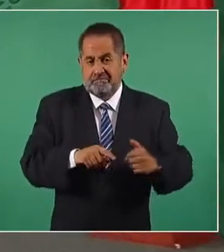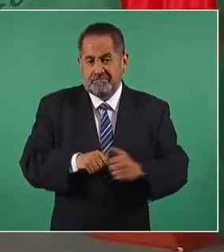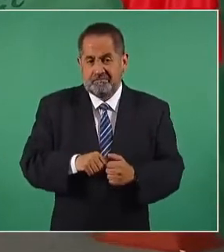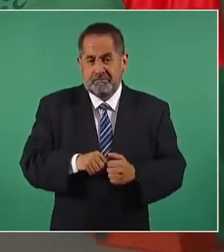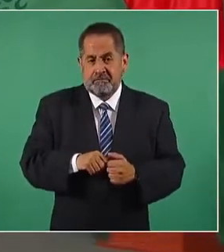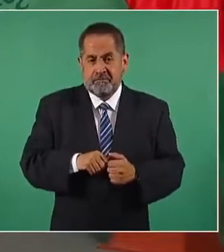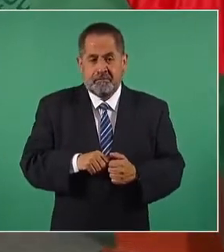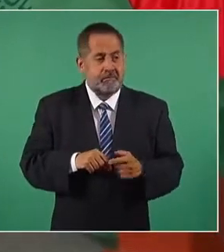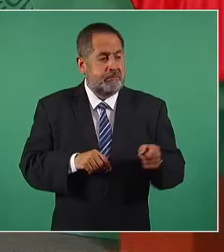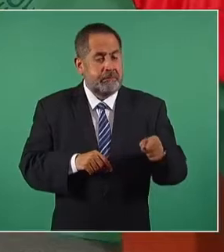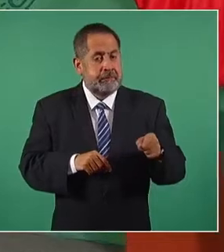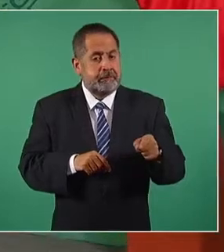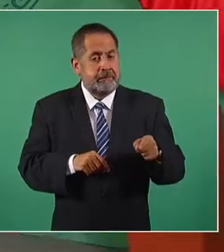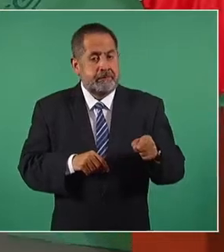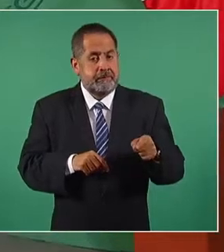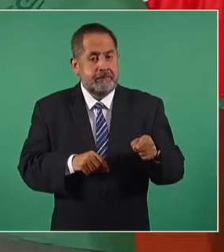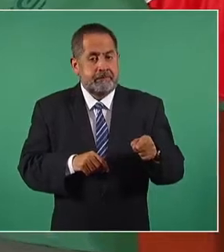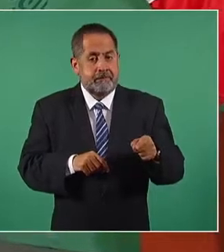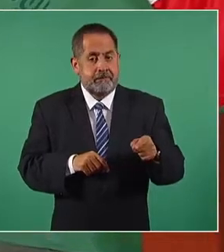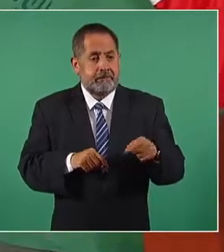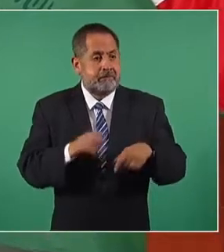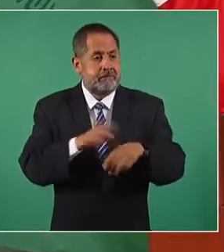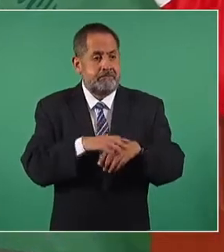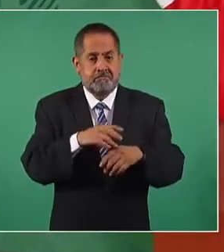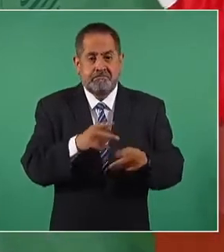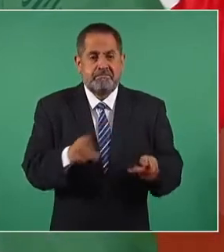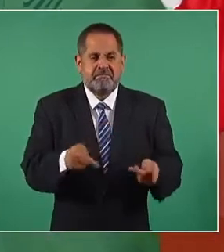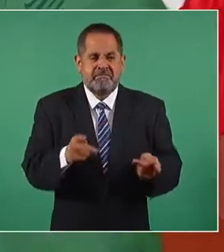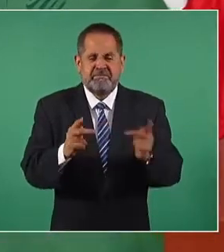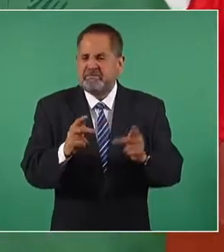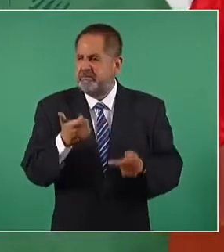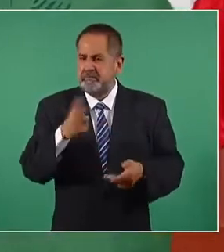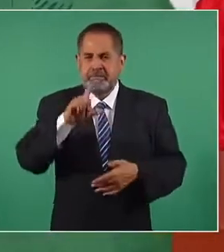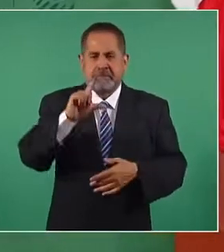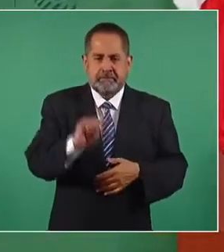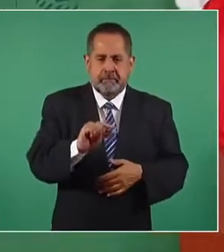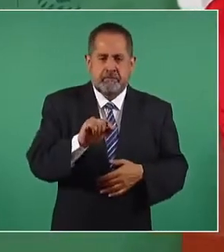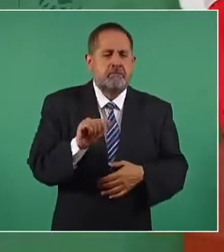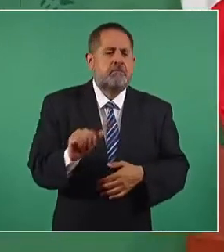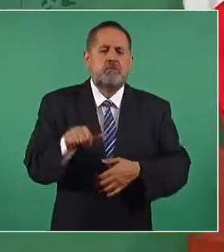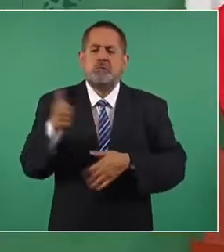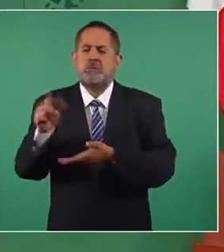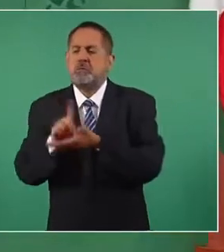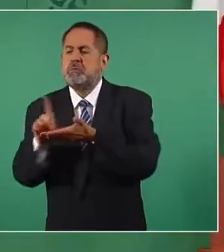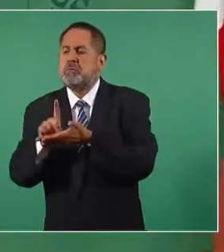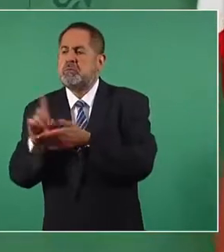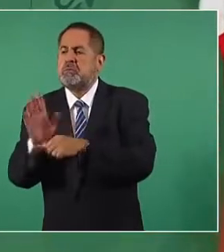a precios más rentables que las drogas